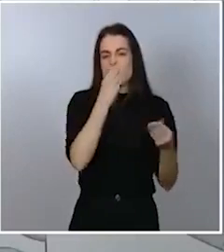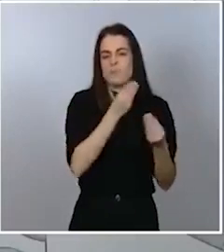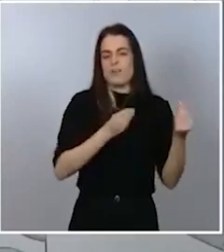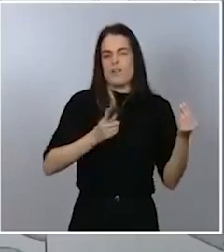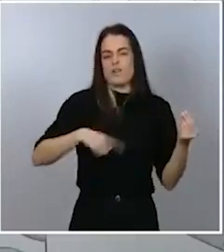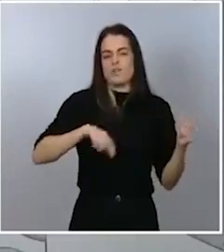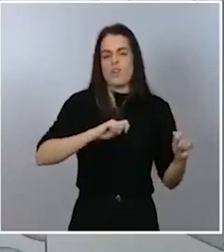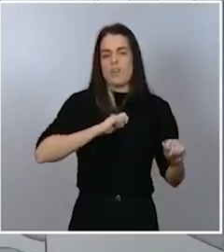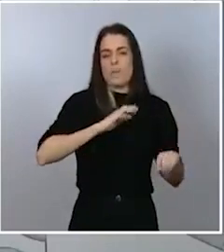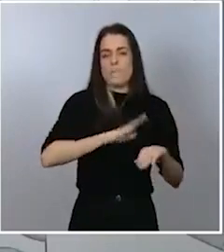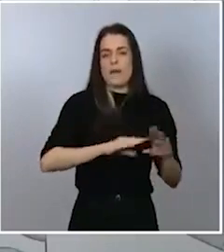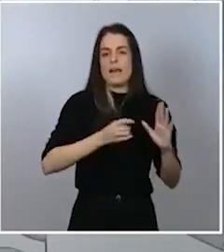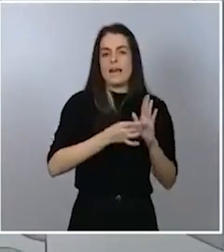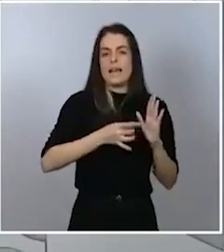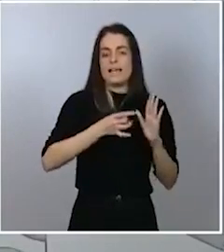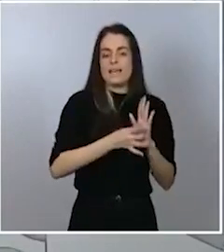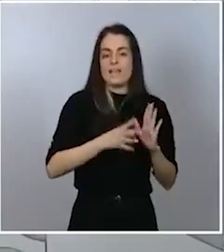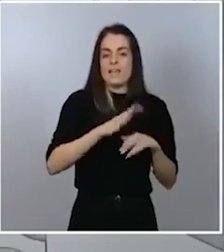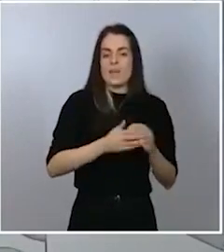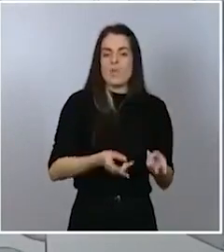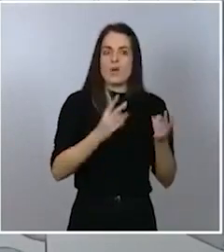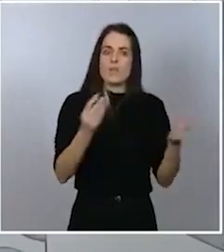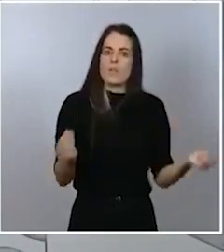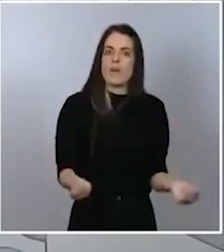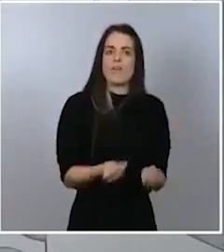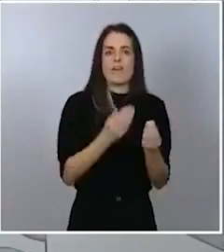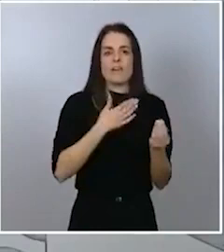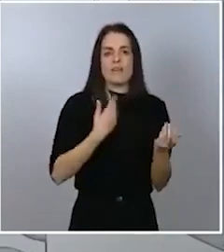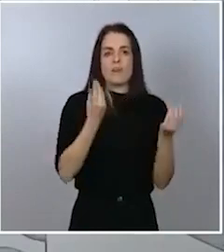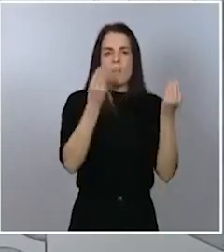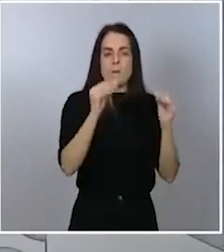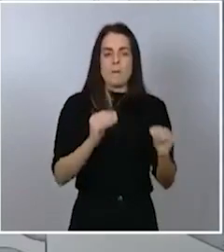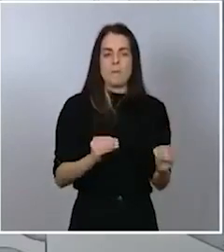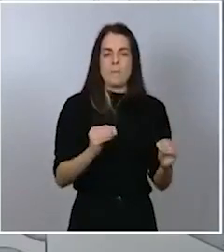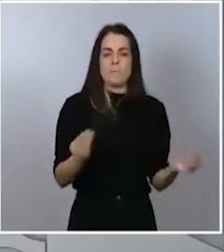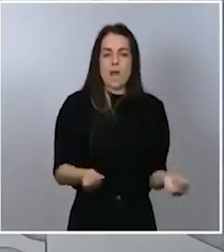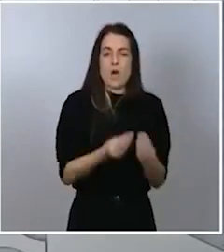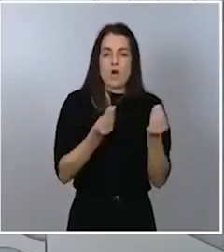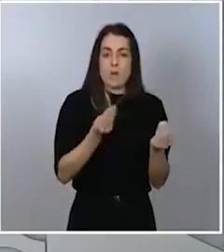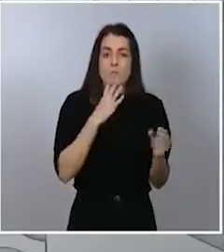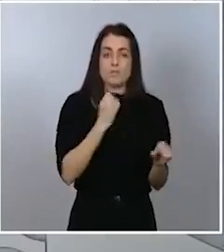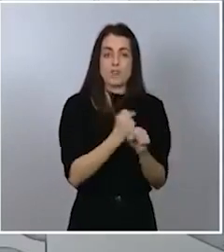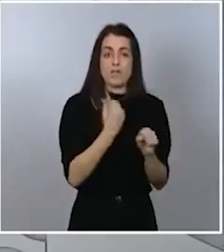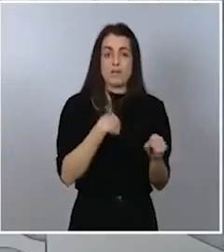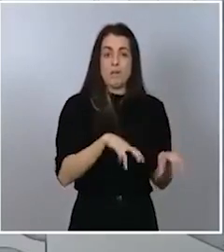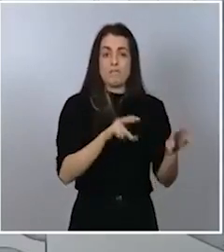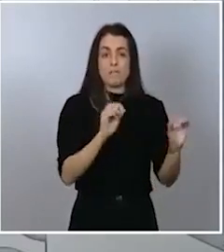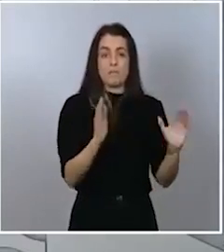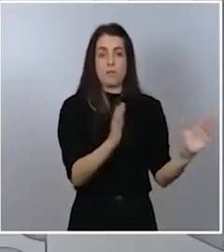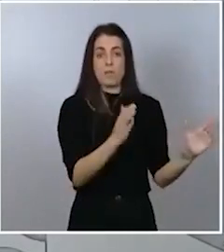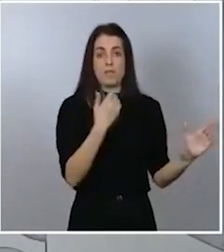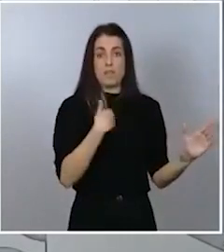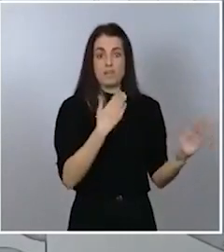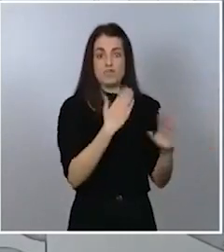la calidad de nuestra democracia una tarea que nunca acaba que siempre tiene conforme te acercas a ella se va alejando en el